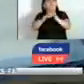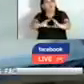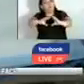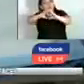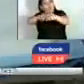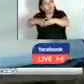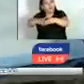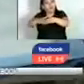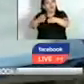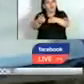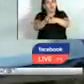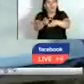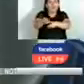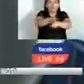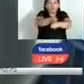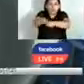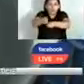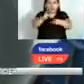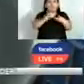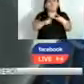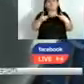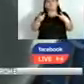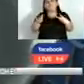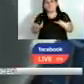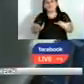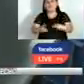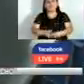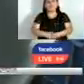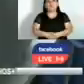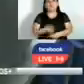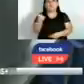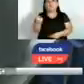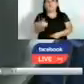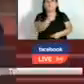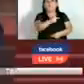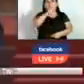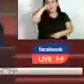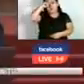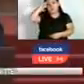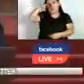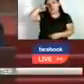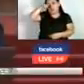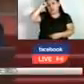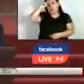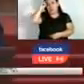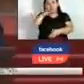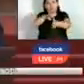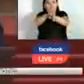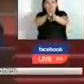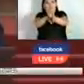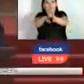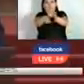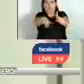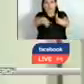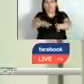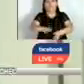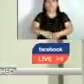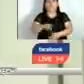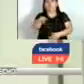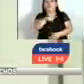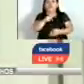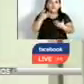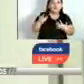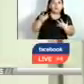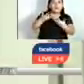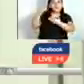los cuerpos de bomberos y a las personas que trabajan en las funerarias. Mientras tanto, todos esperan